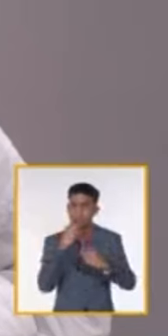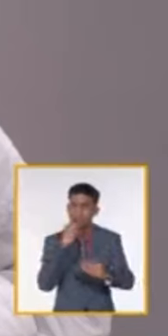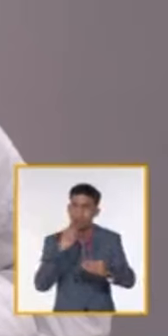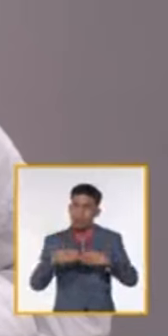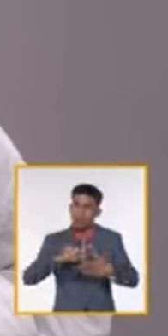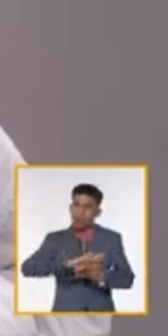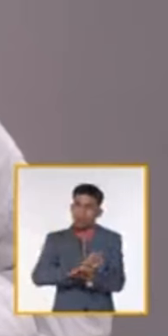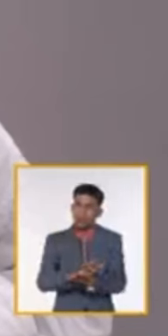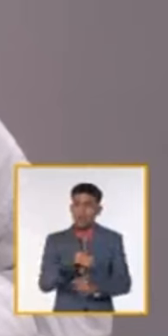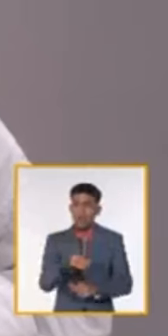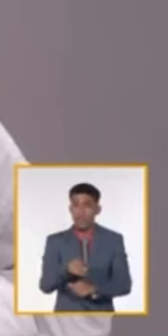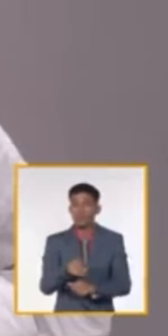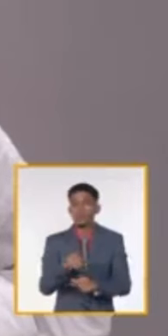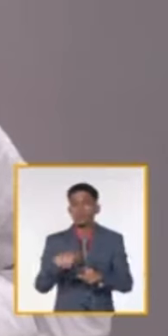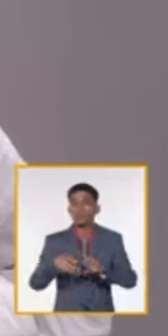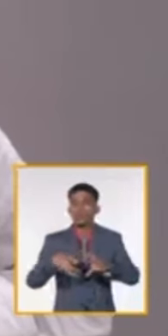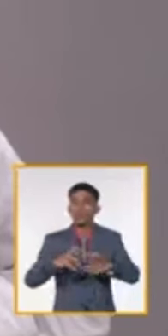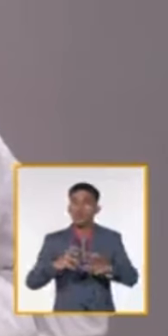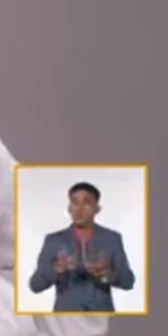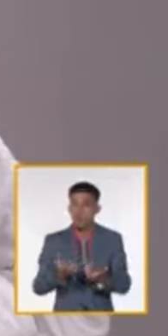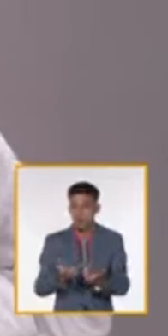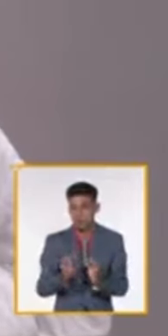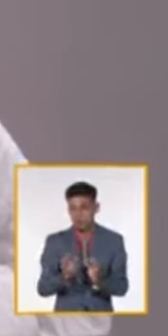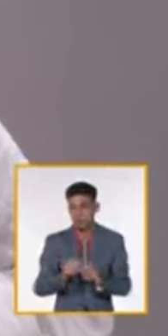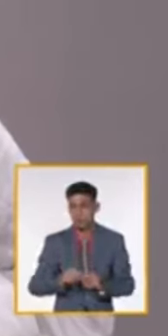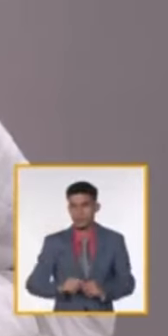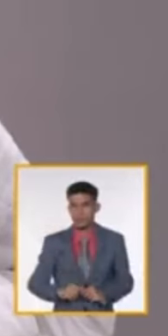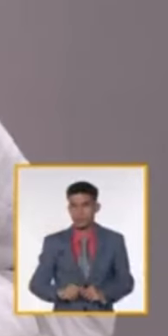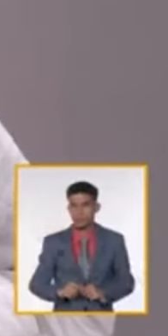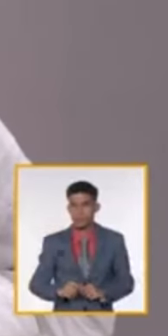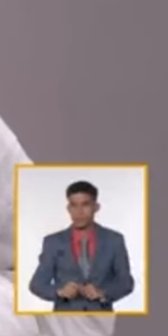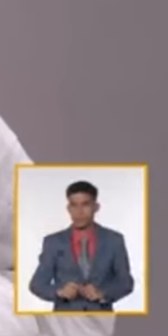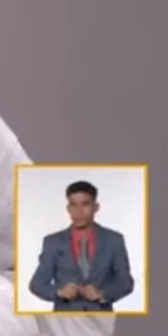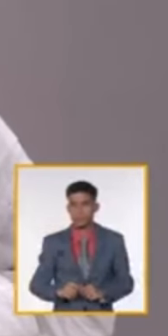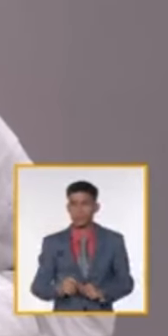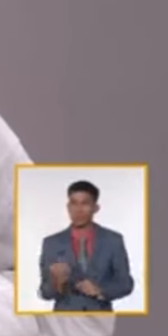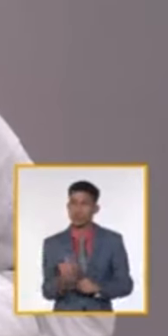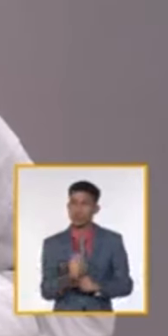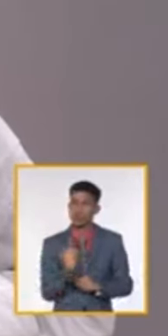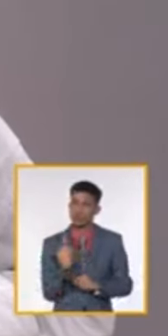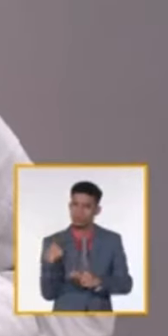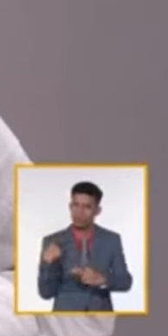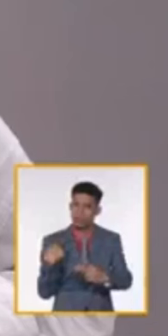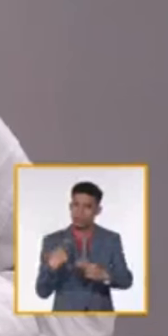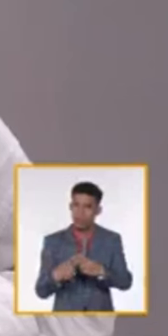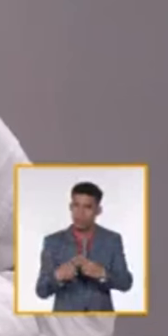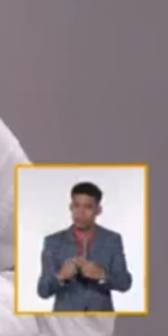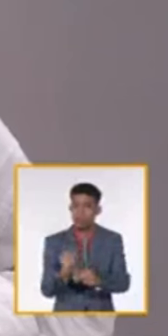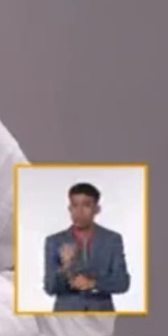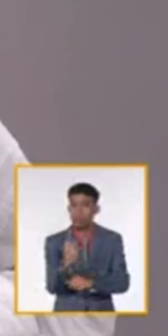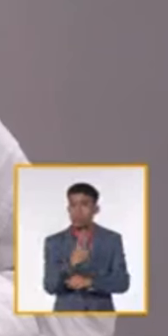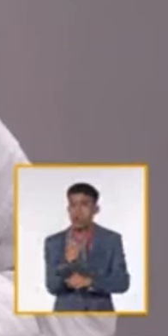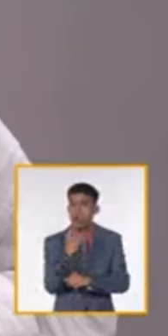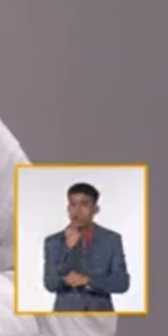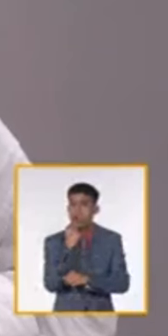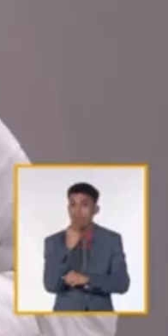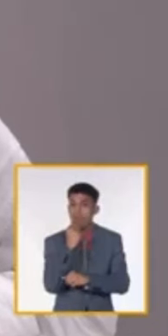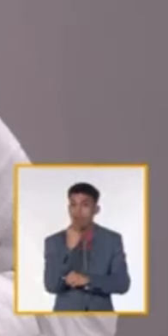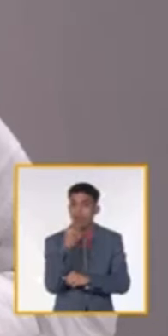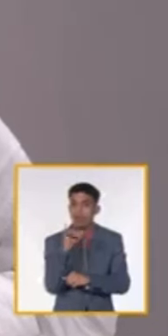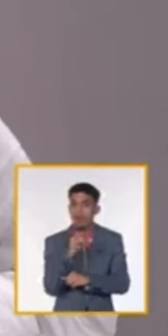una salida, es una puerta abierta, y confiamos en que no solamente es posible, sino que está en